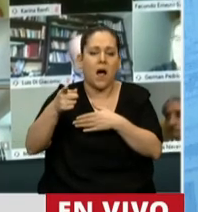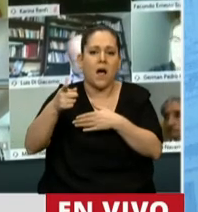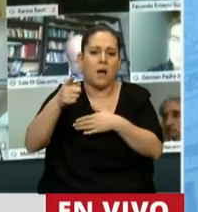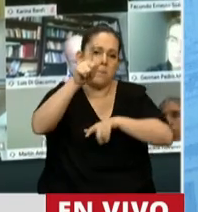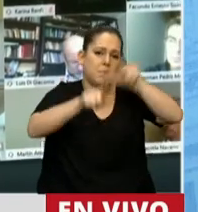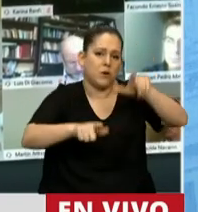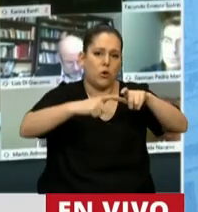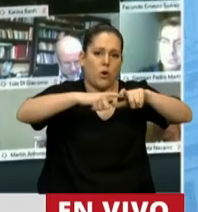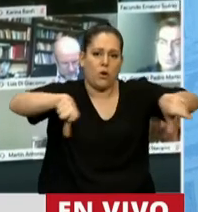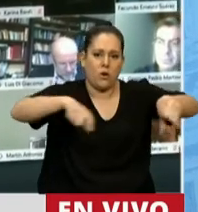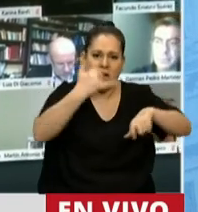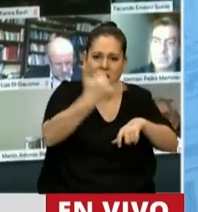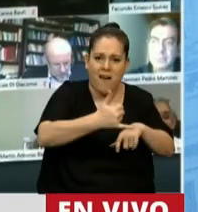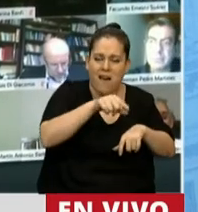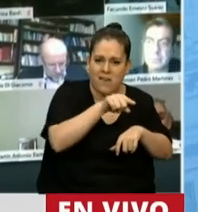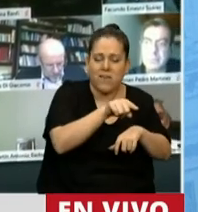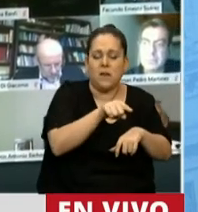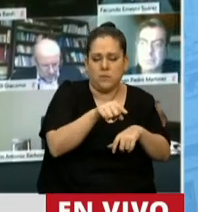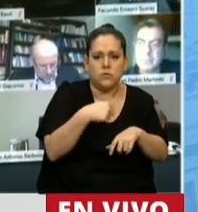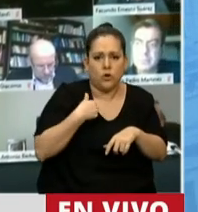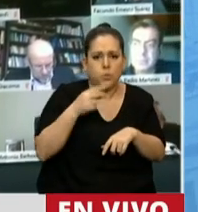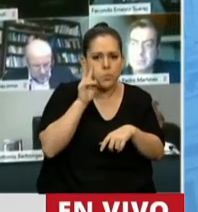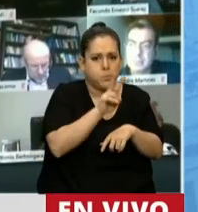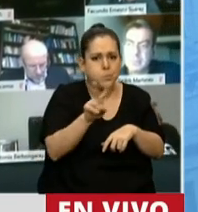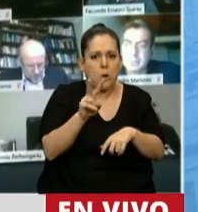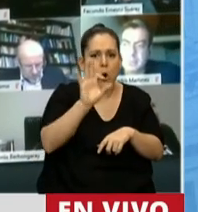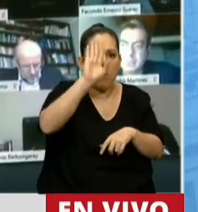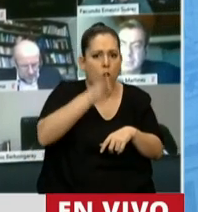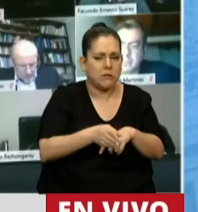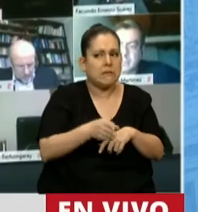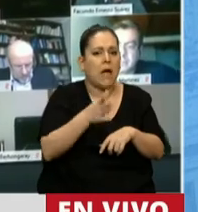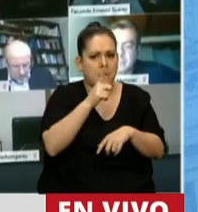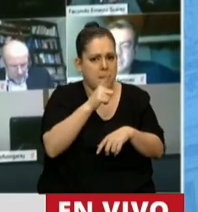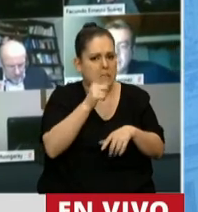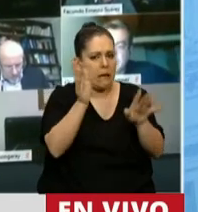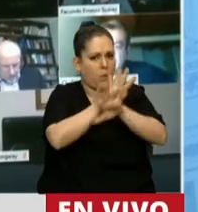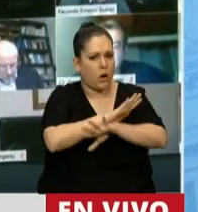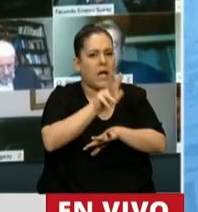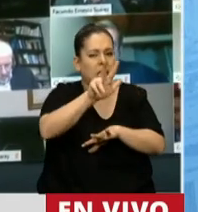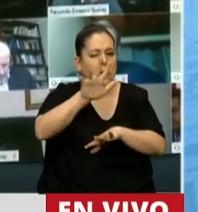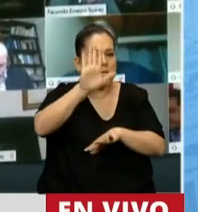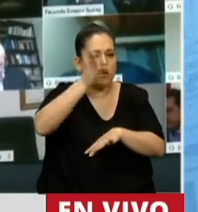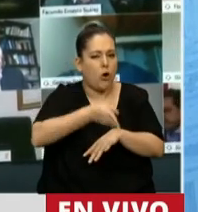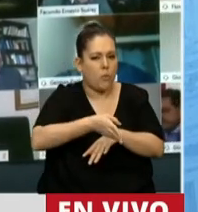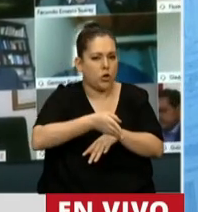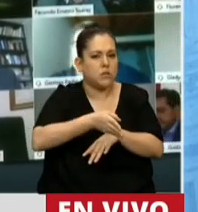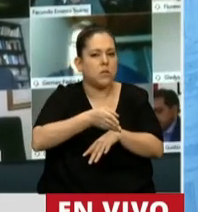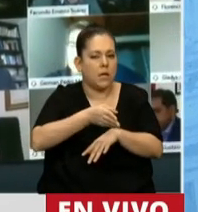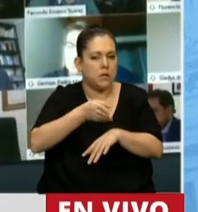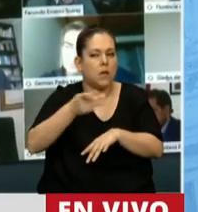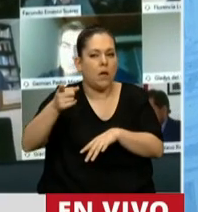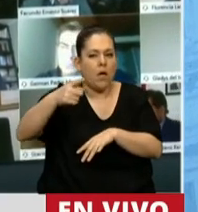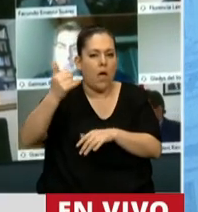argentina, sí, como se ha dicho, he escuchado algún porcentaje que me parece equivocado, 35% está en manos de los